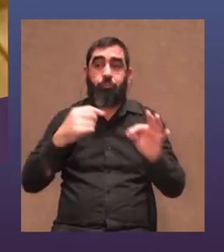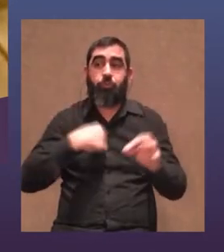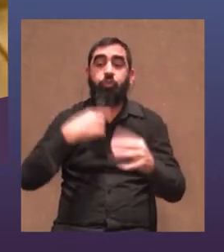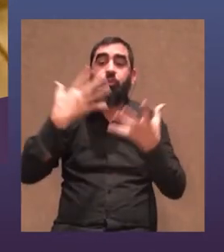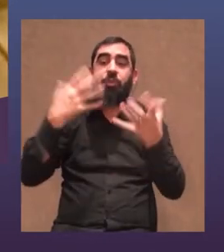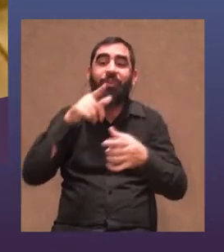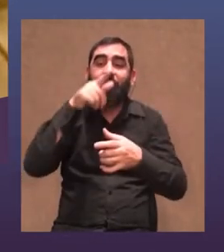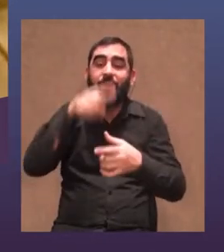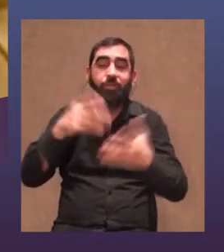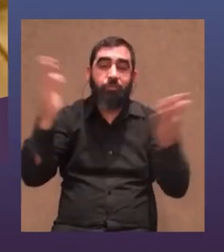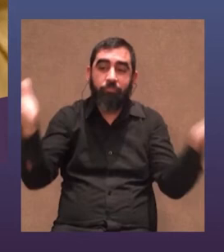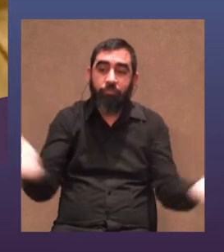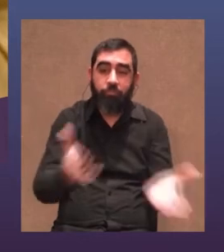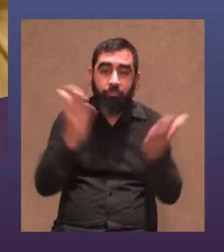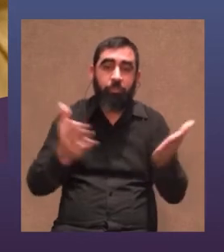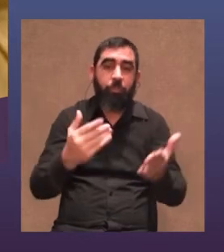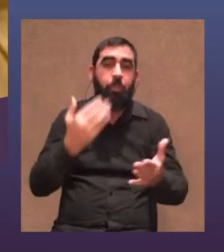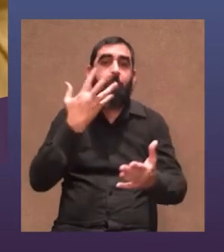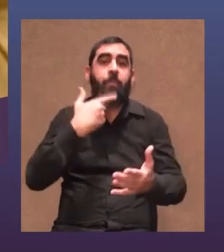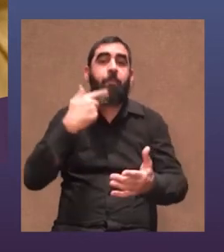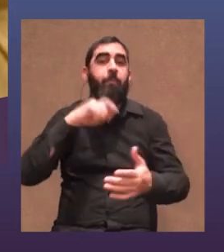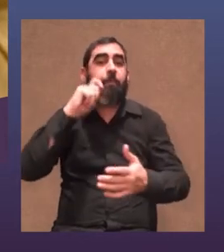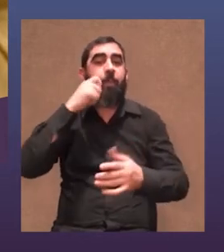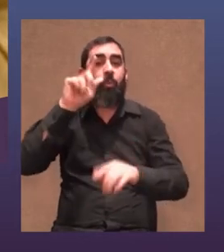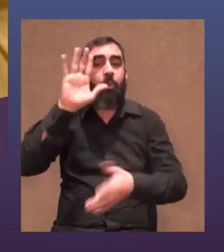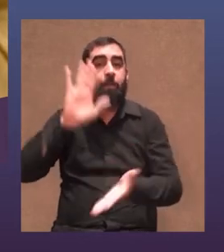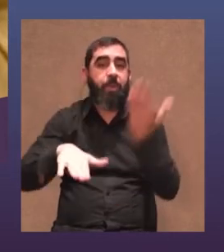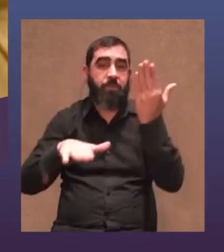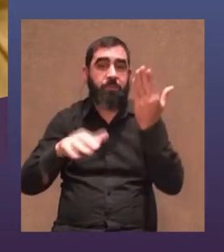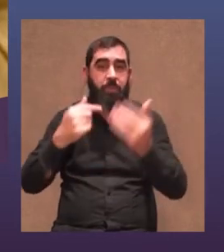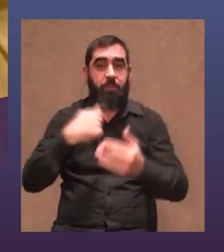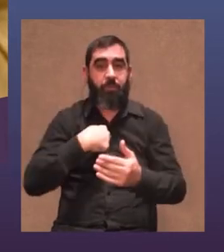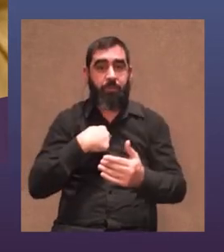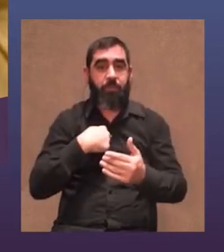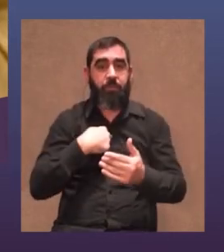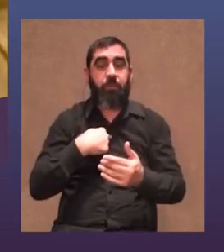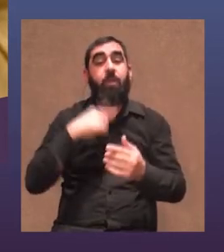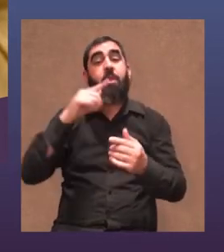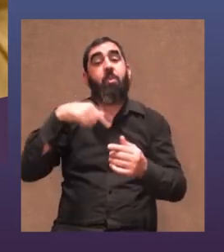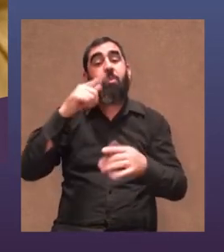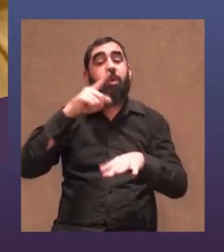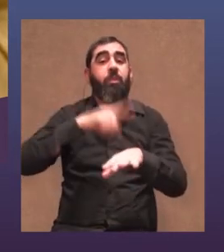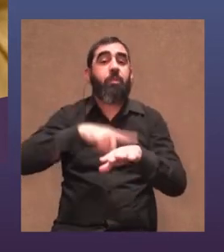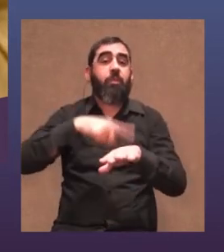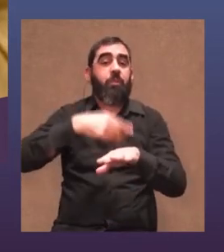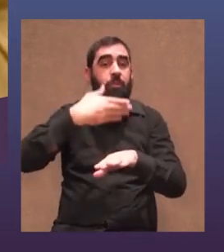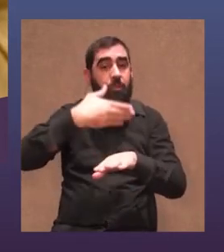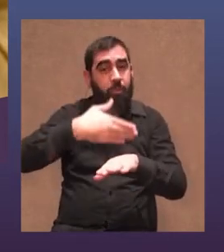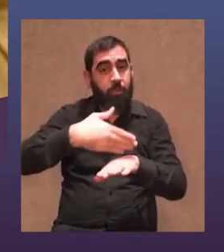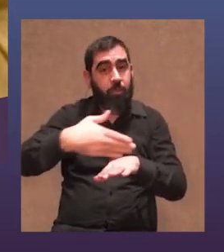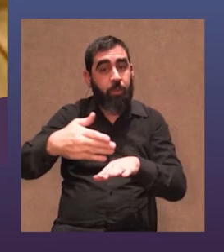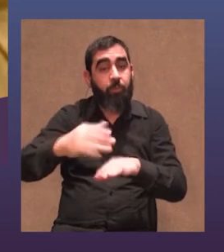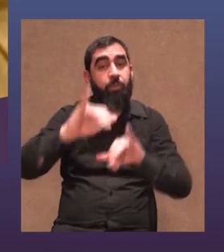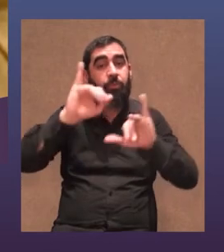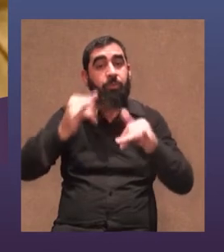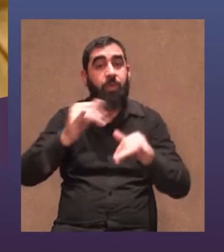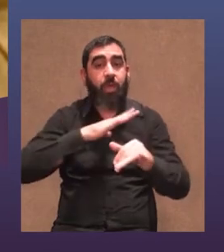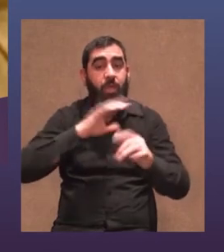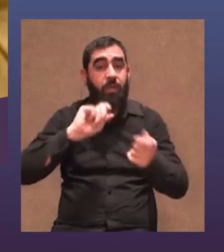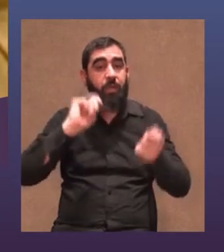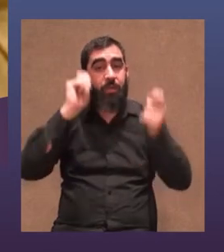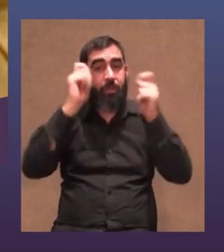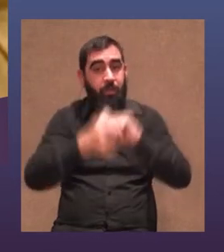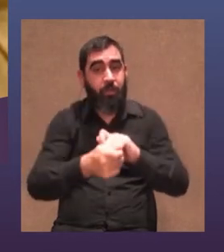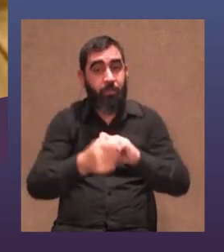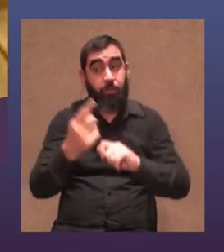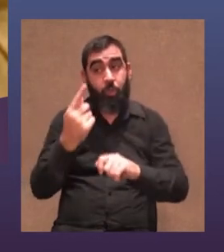yo quería promover, yo quería hacer ese tipo de música. Después pasó el tiempo y por supuesto ya eso pasó. Y después cuando